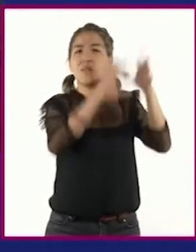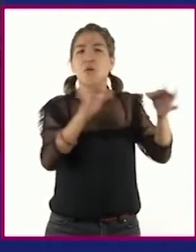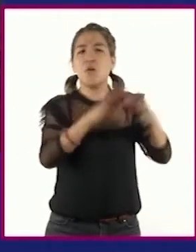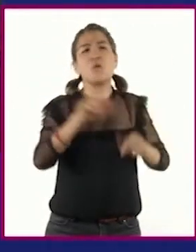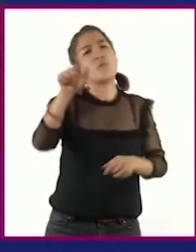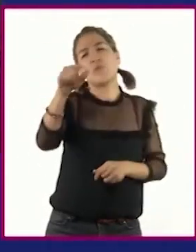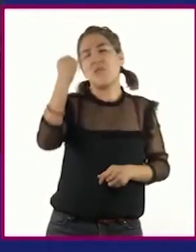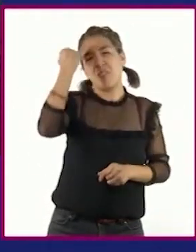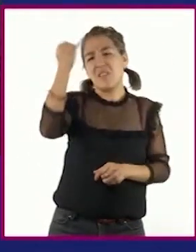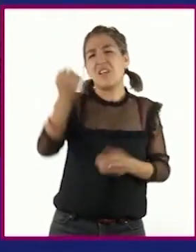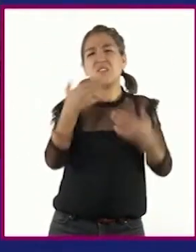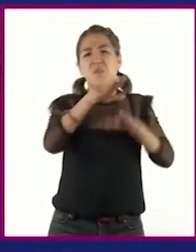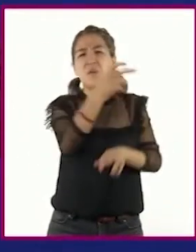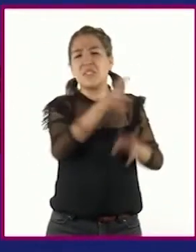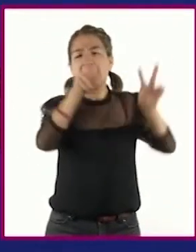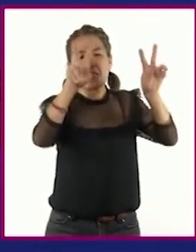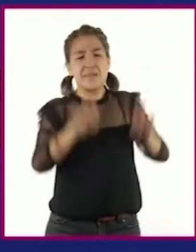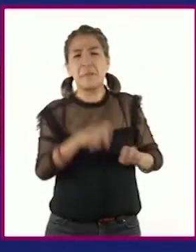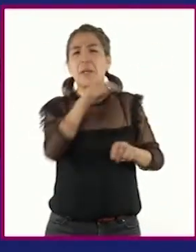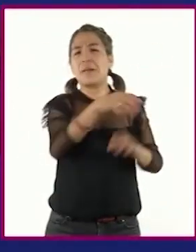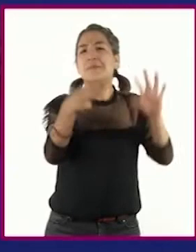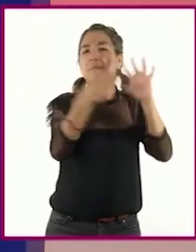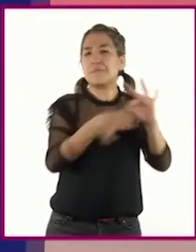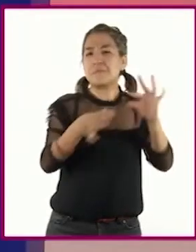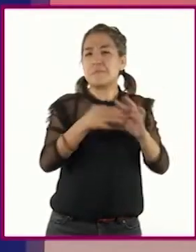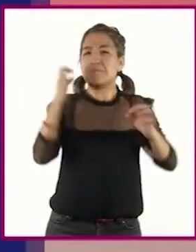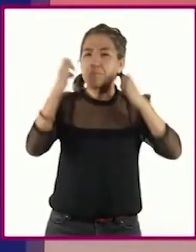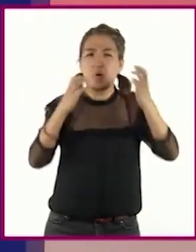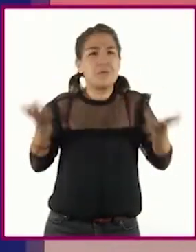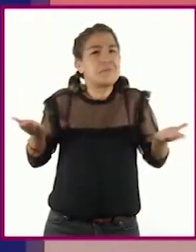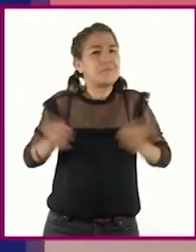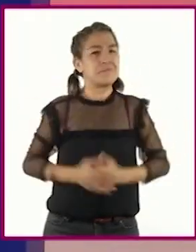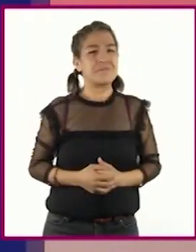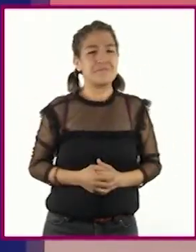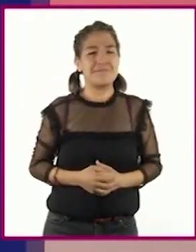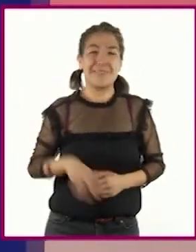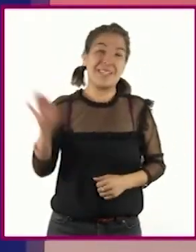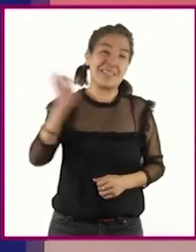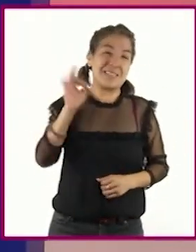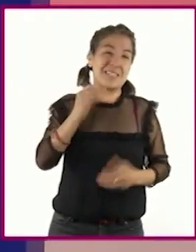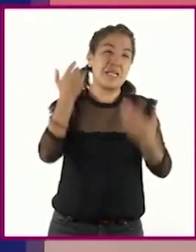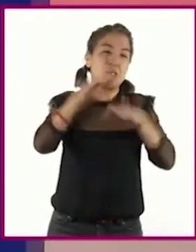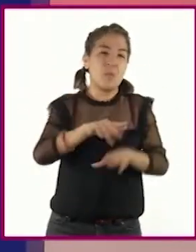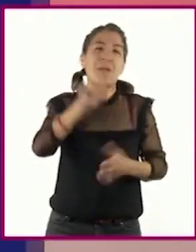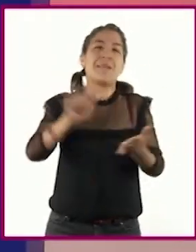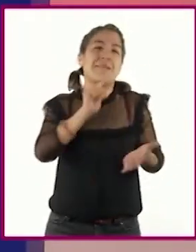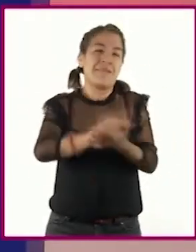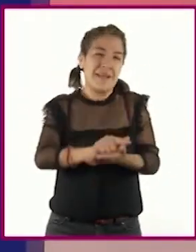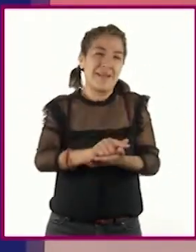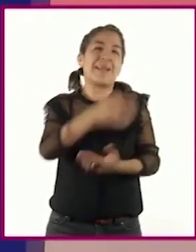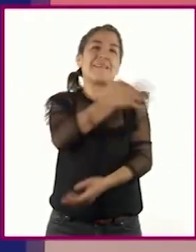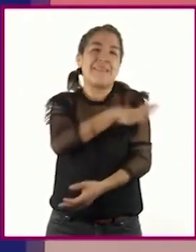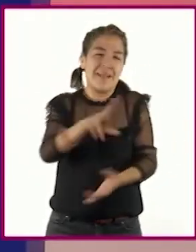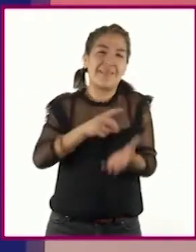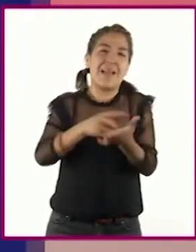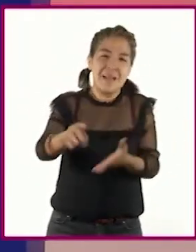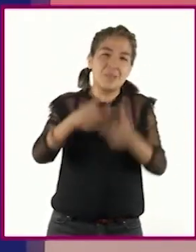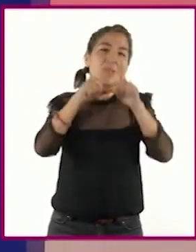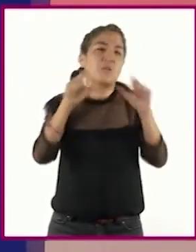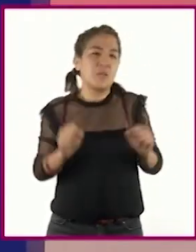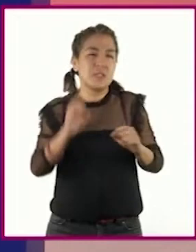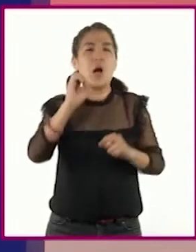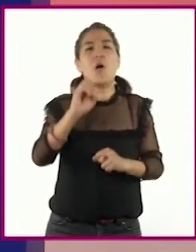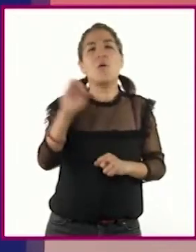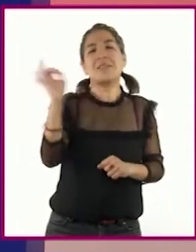te daría sobre el tema que se va a exponer? Quizás sobre Ley General de Derechos Lingüísticos